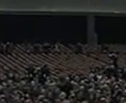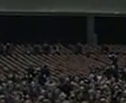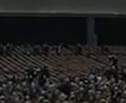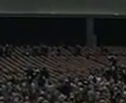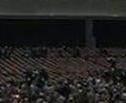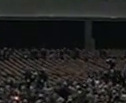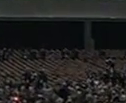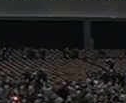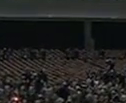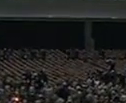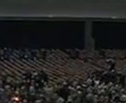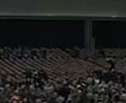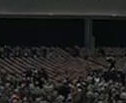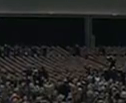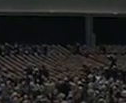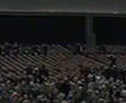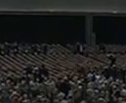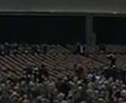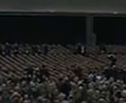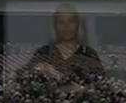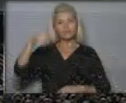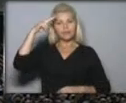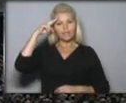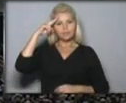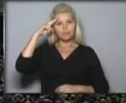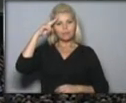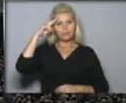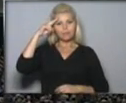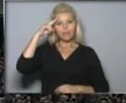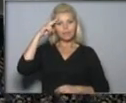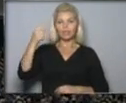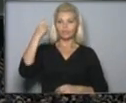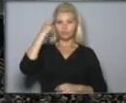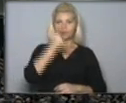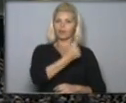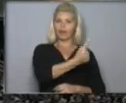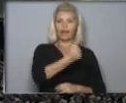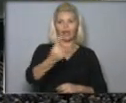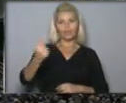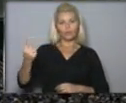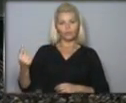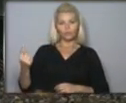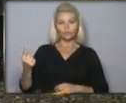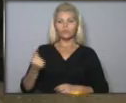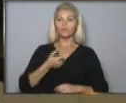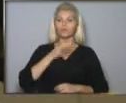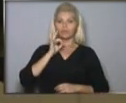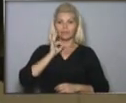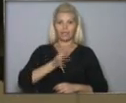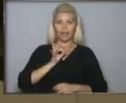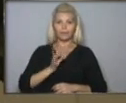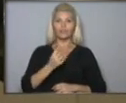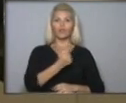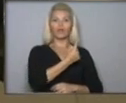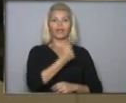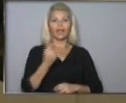ustedes, respetando la conciencia de cada uno, pero sabiendo que cada